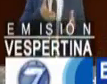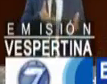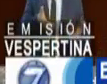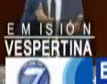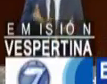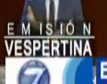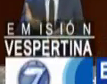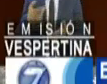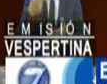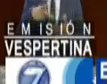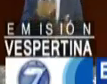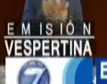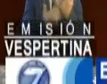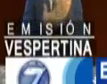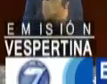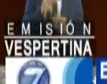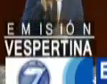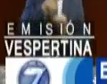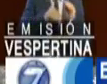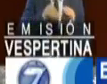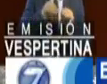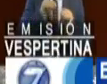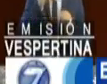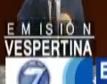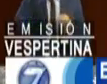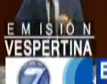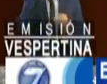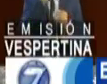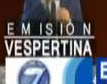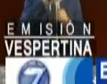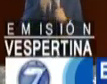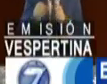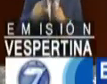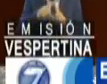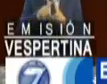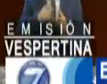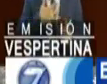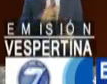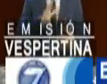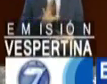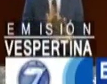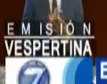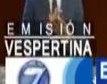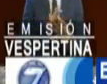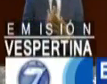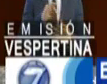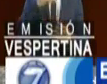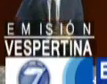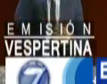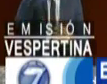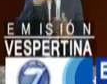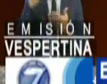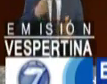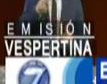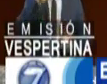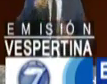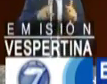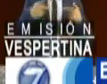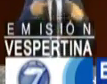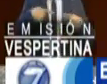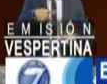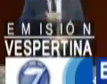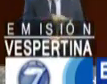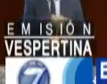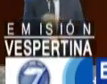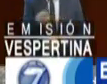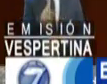artesanías, pero cuando visito México especialmente, me reconozco en su gente. Cuando visito México,